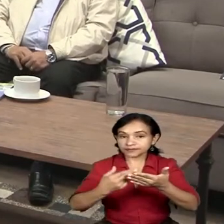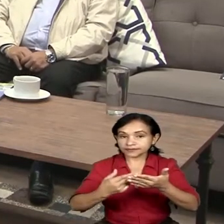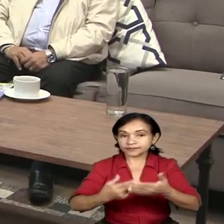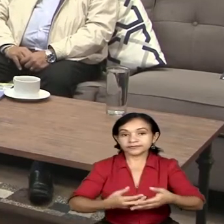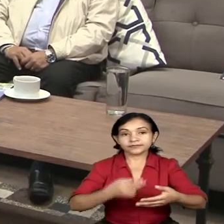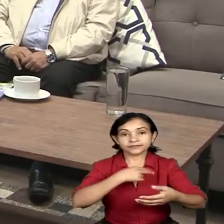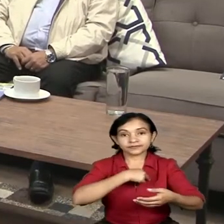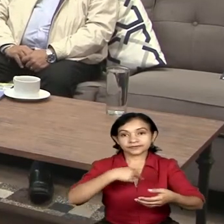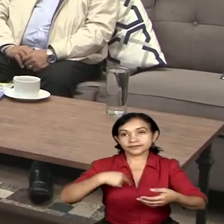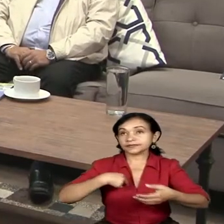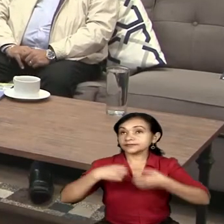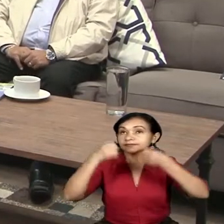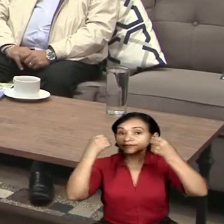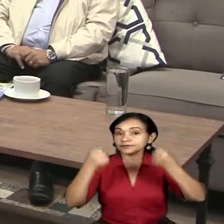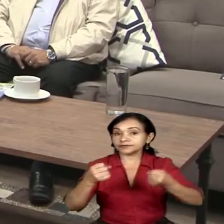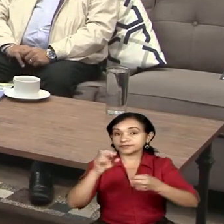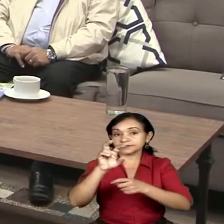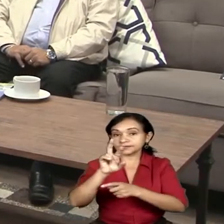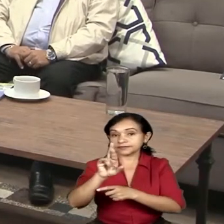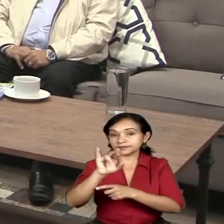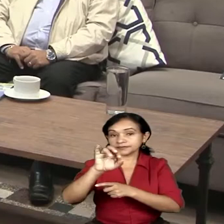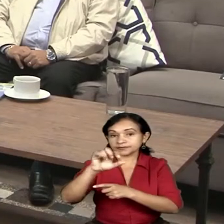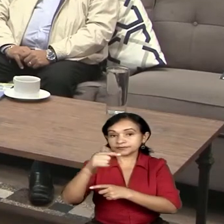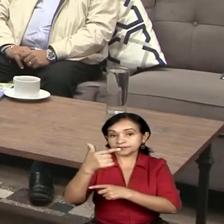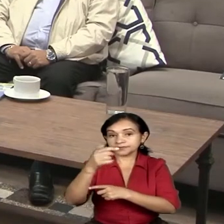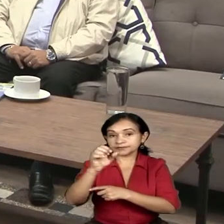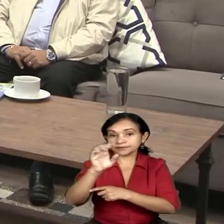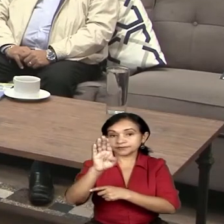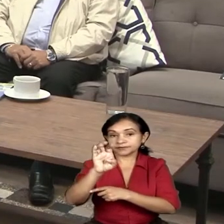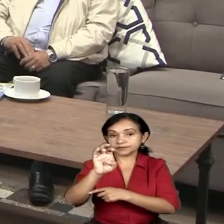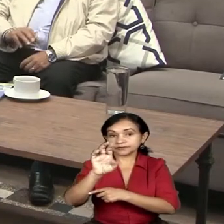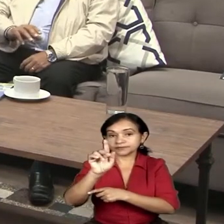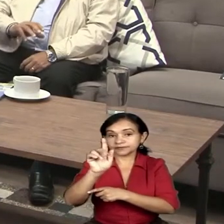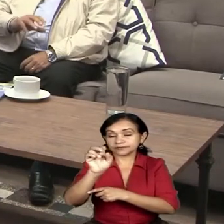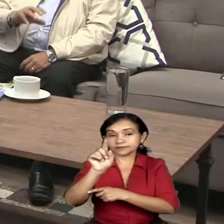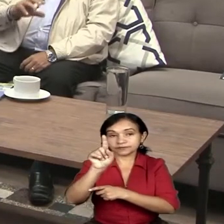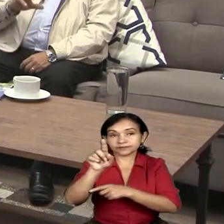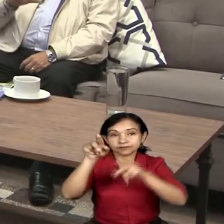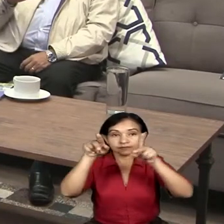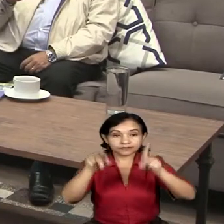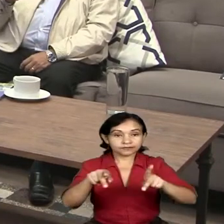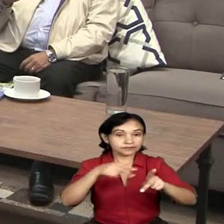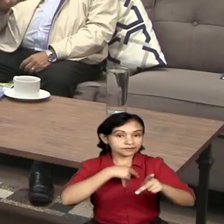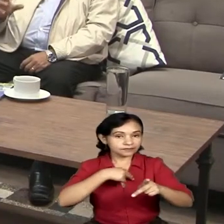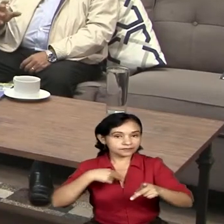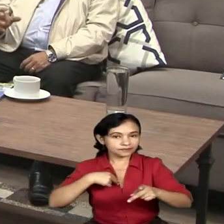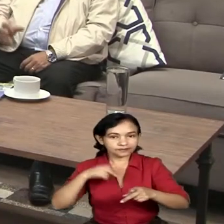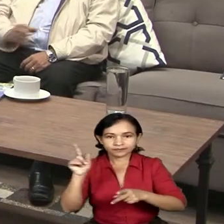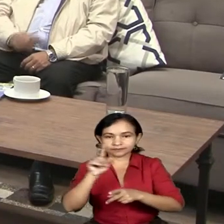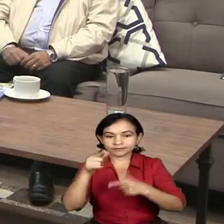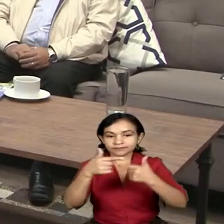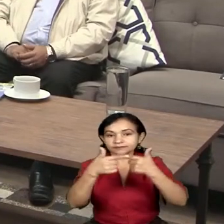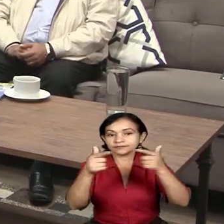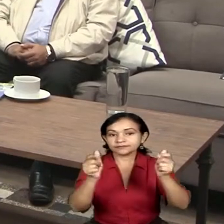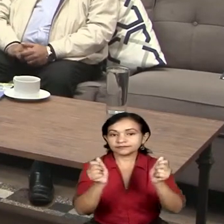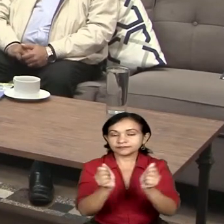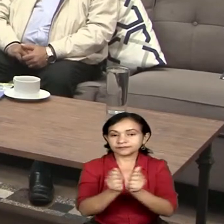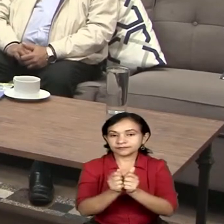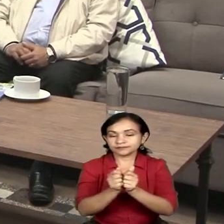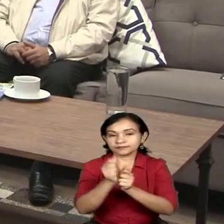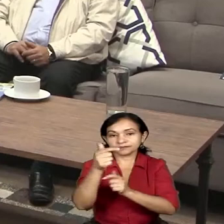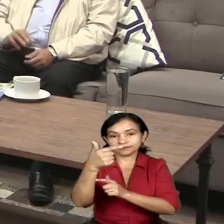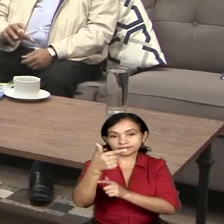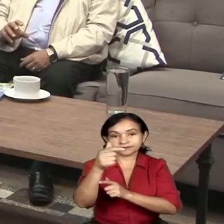Rigoberto no es de una persona aislada. Exacto, importante. Es de todo un movimiento del